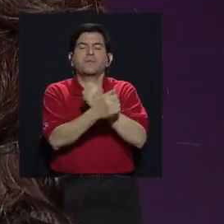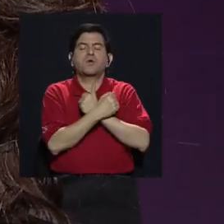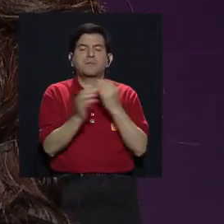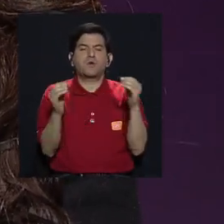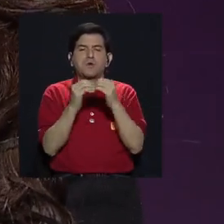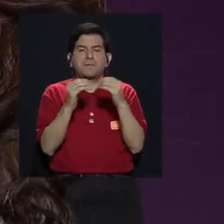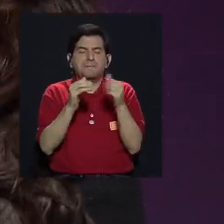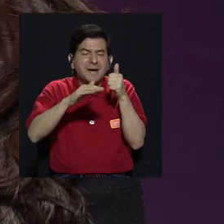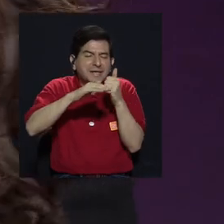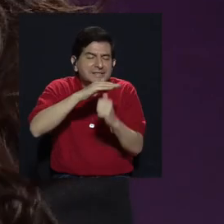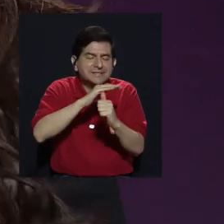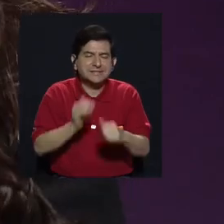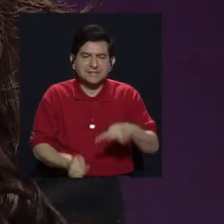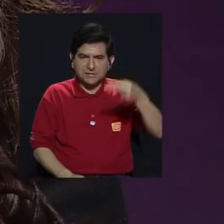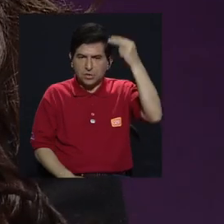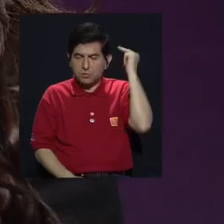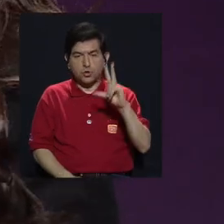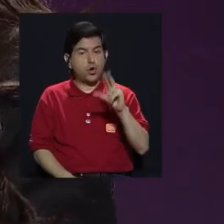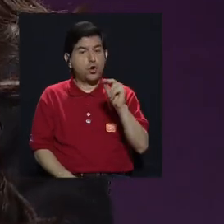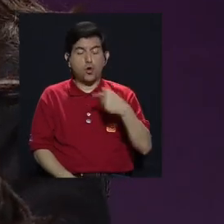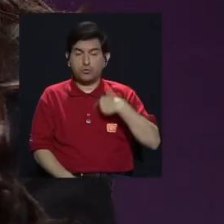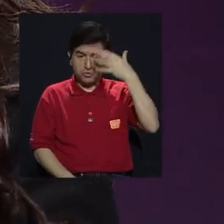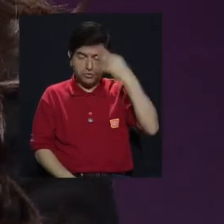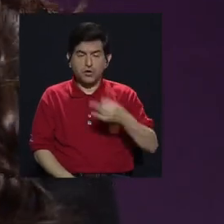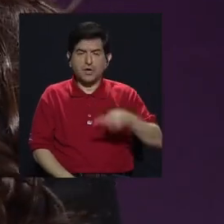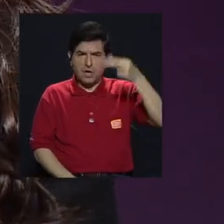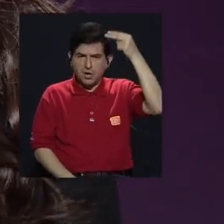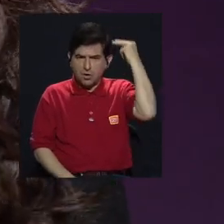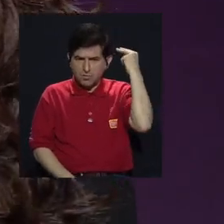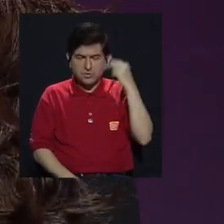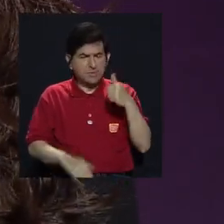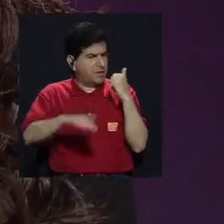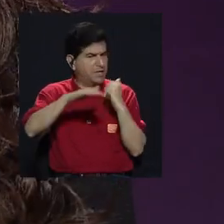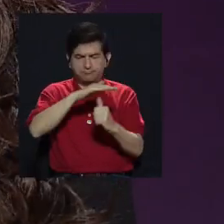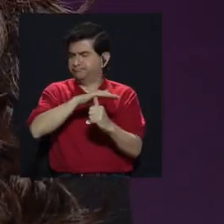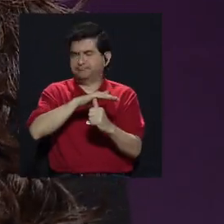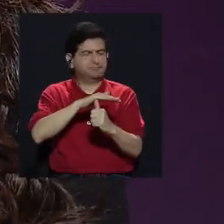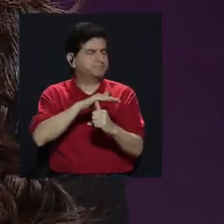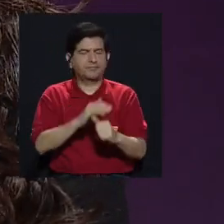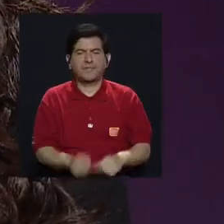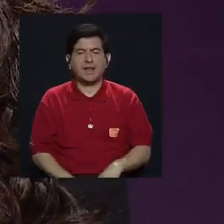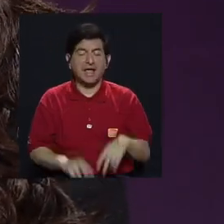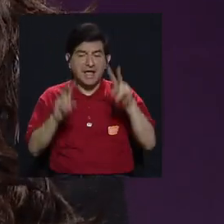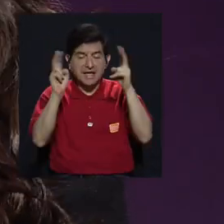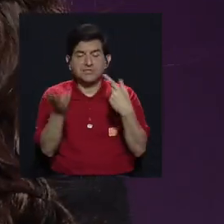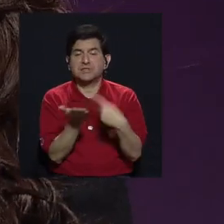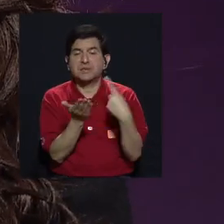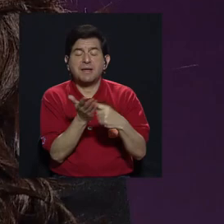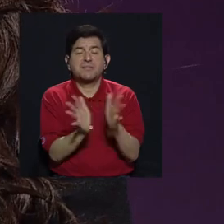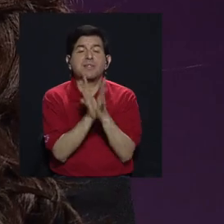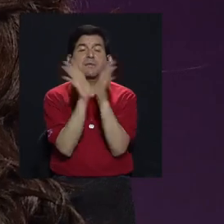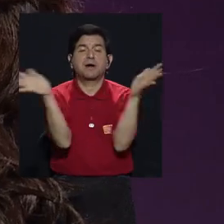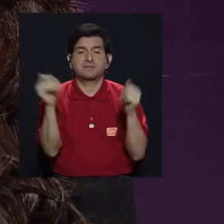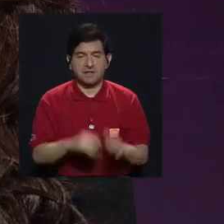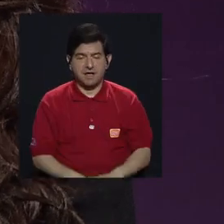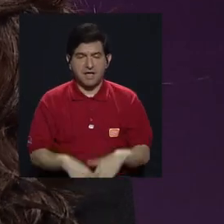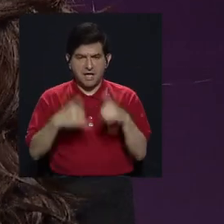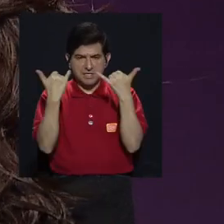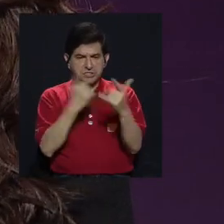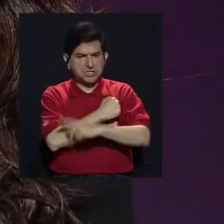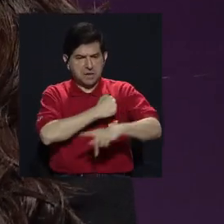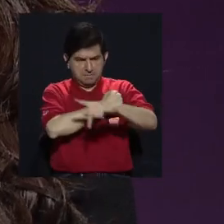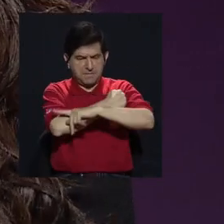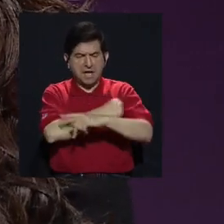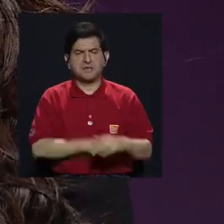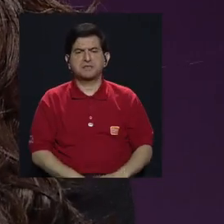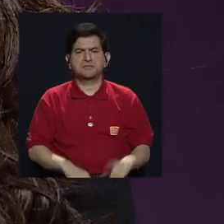en el closet, la homosexualidad no. Para mí, la homosexualidad no está en el closet. La homosexualidad es un tema de debate público. Ya hay